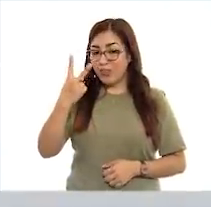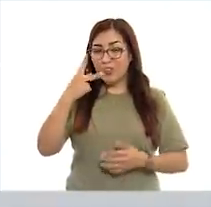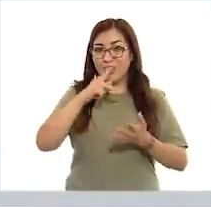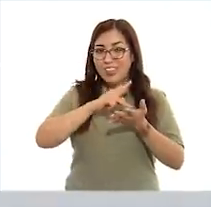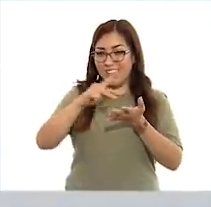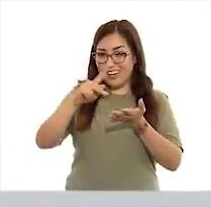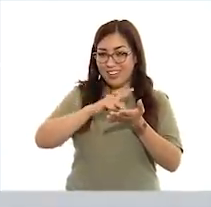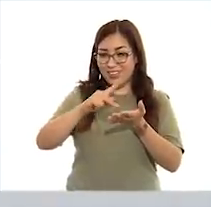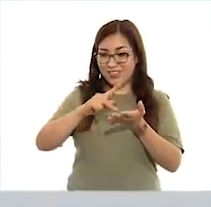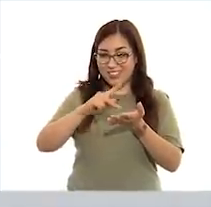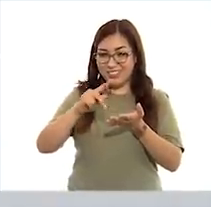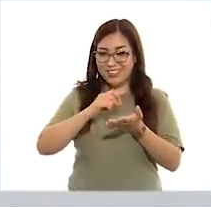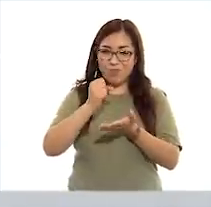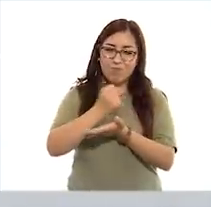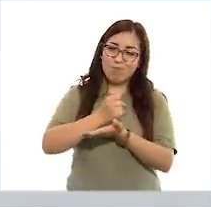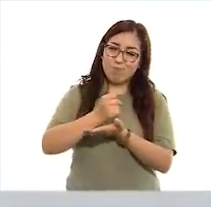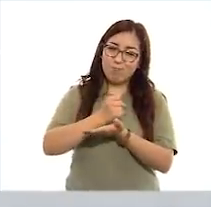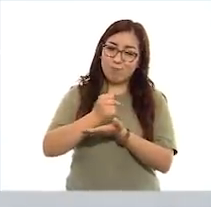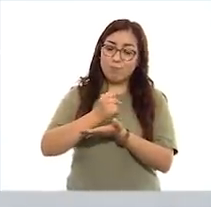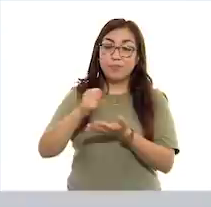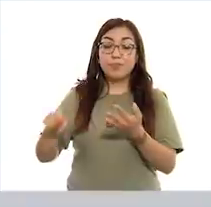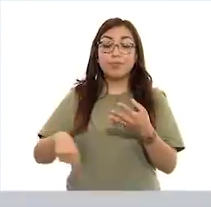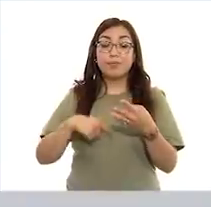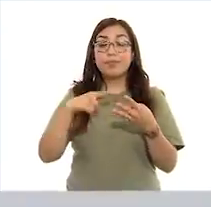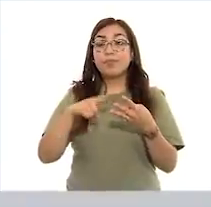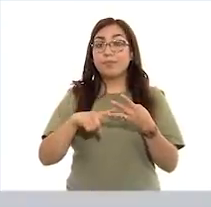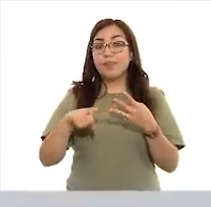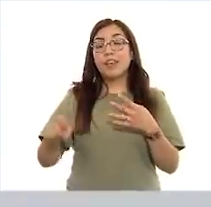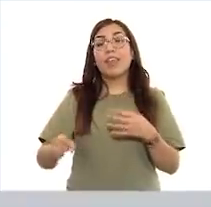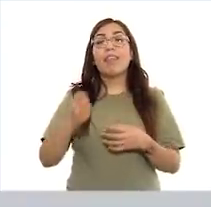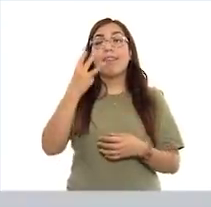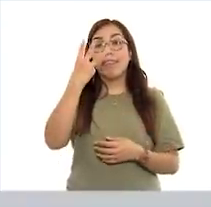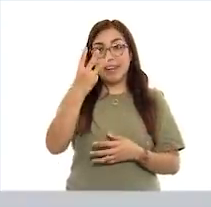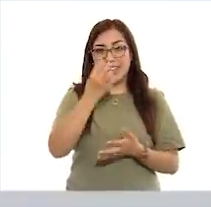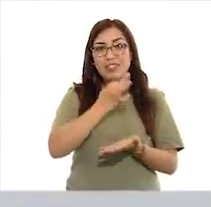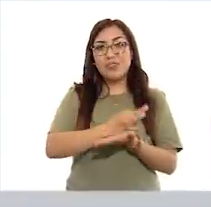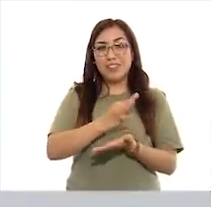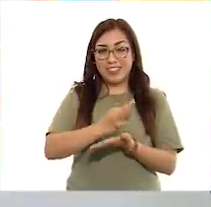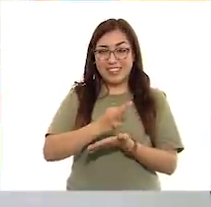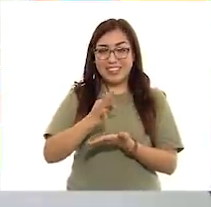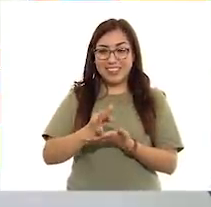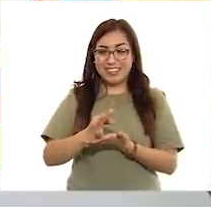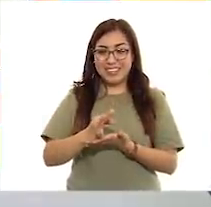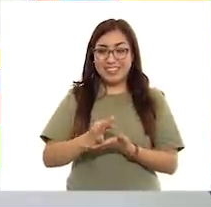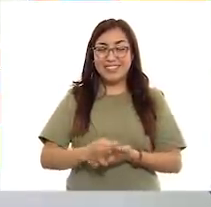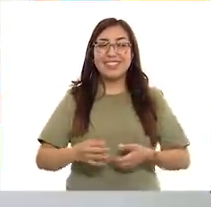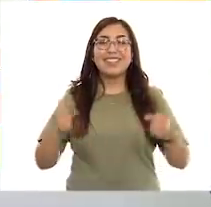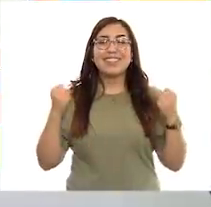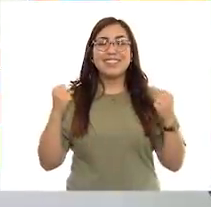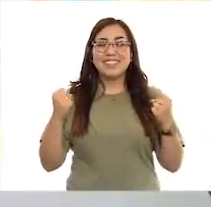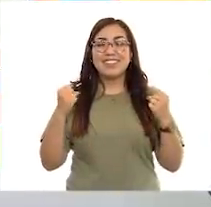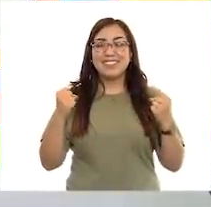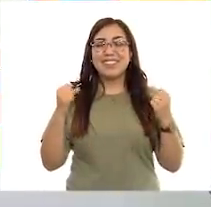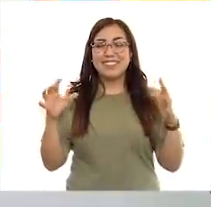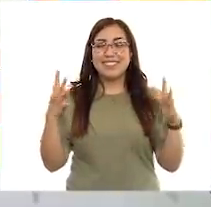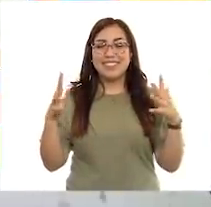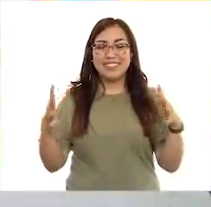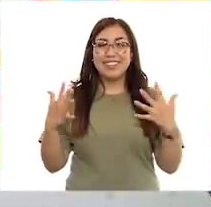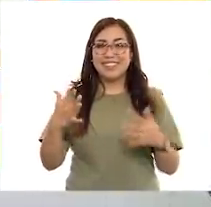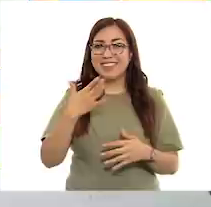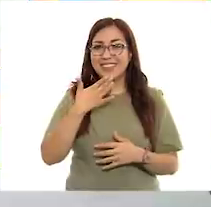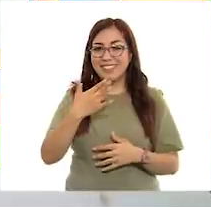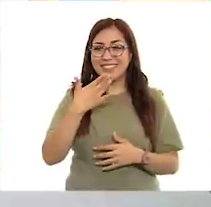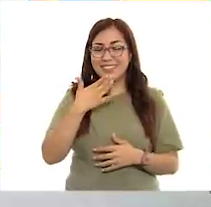dos crayones y tres fichas. ¡Sí! ¡Muy